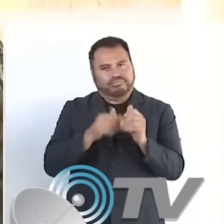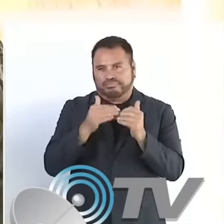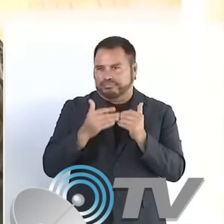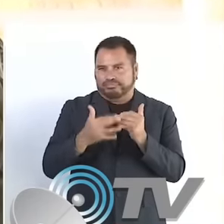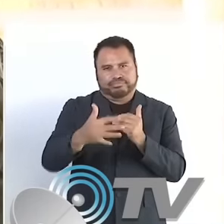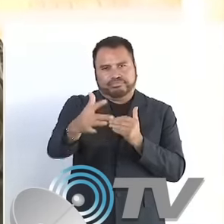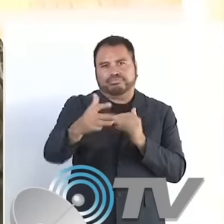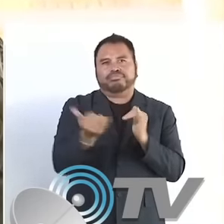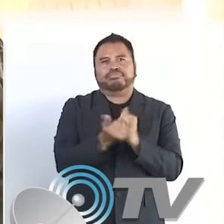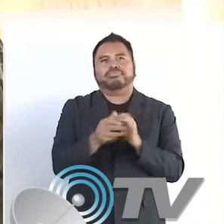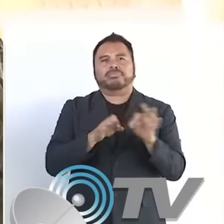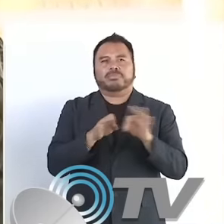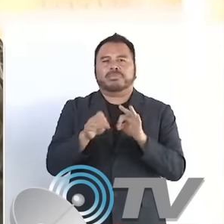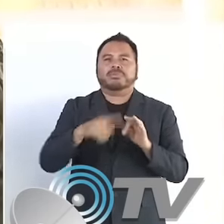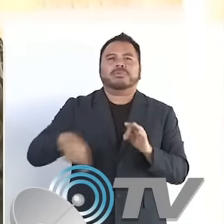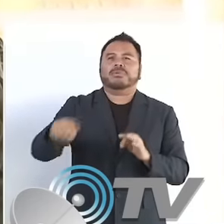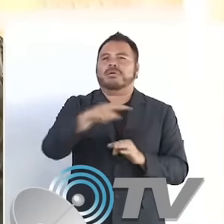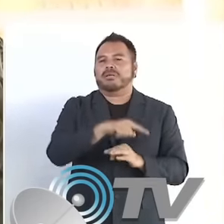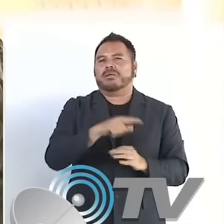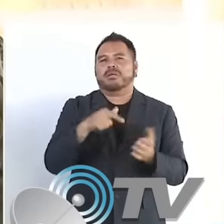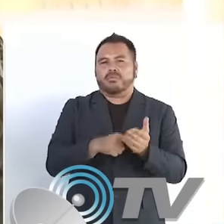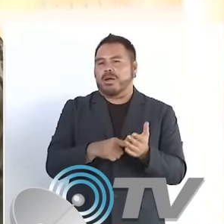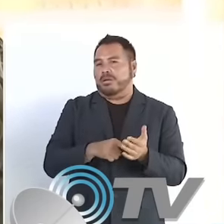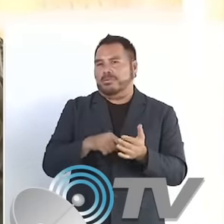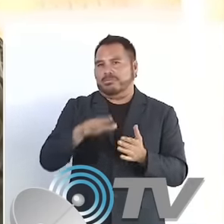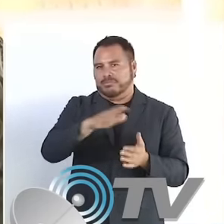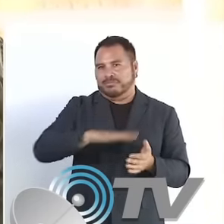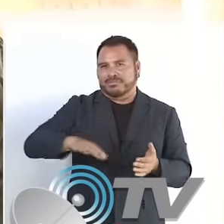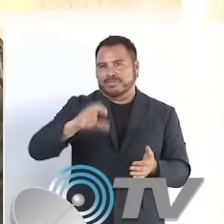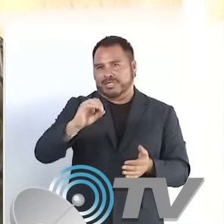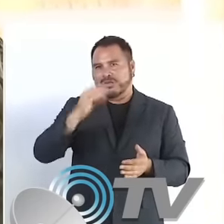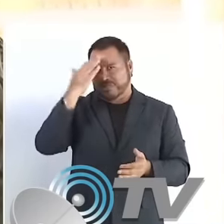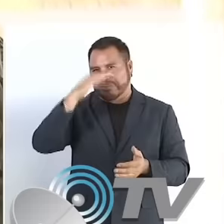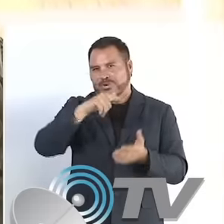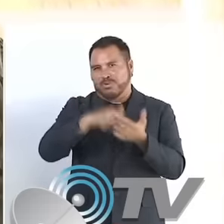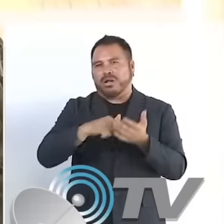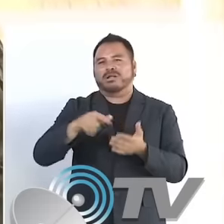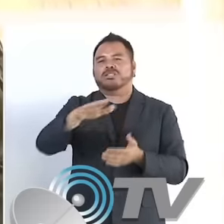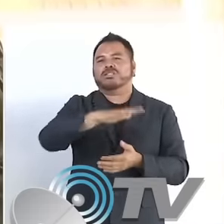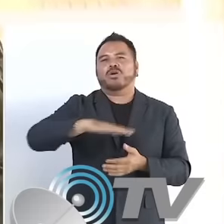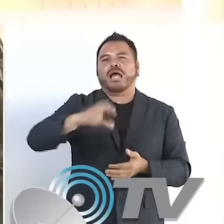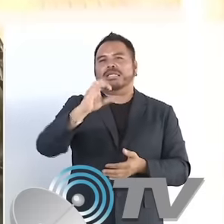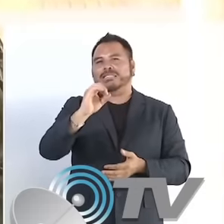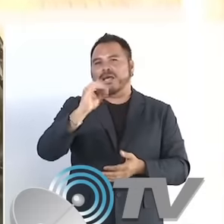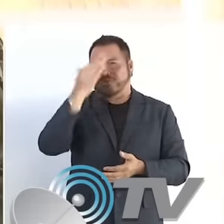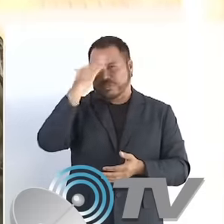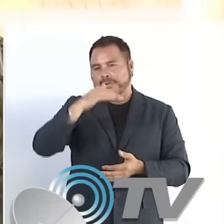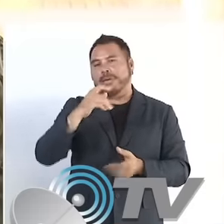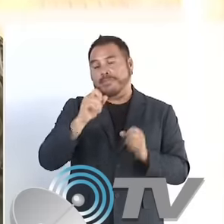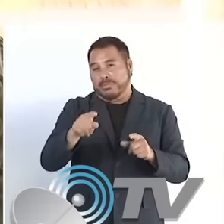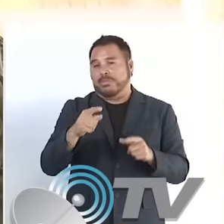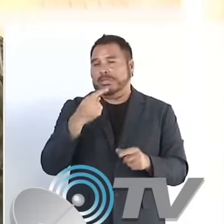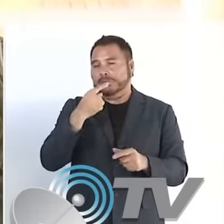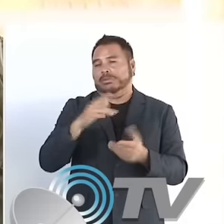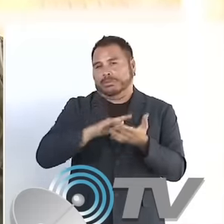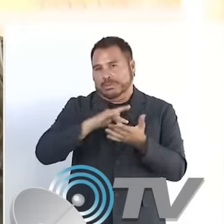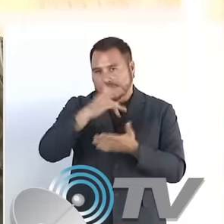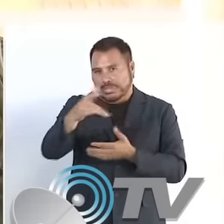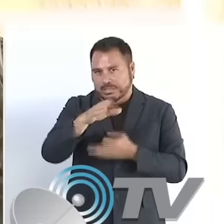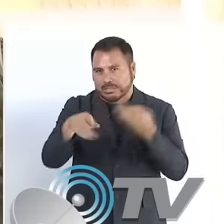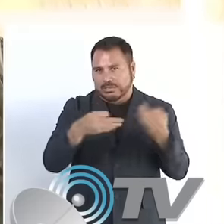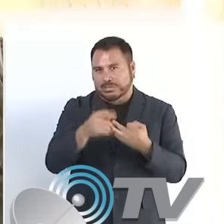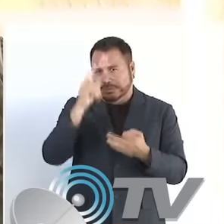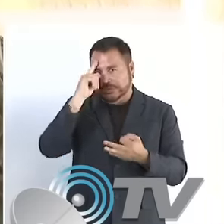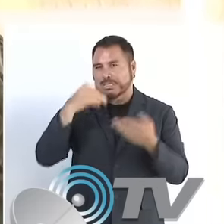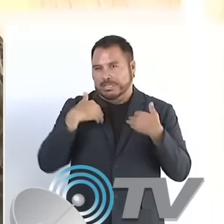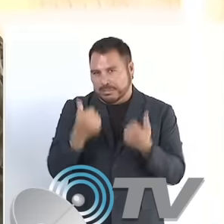la operación de Santa Clara, en la zona cero. Ustedes saben bien cuál es la zona cero y les agradecemos a todos ustedes su